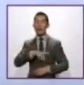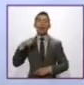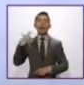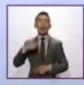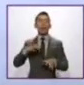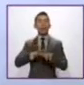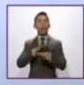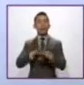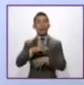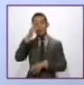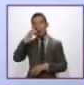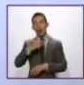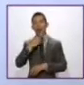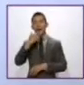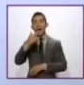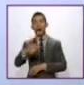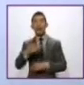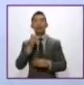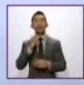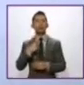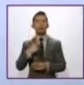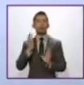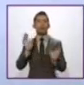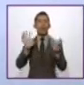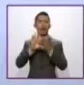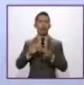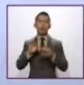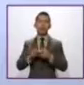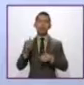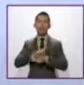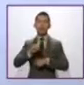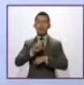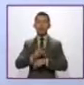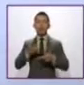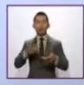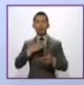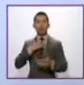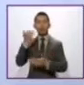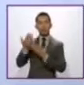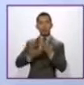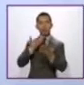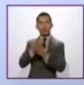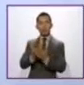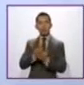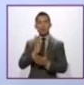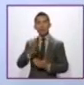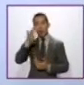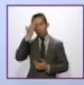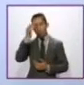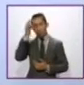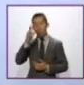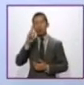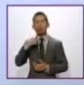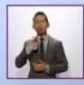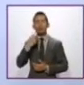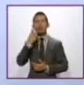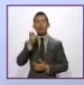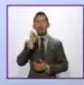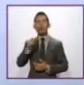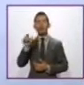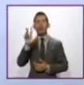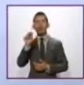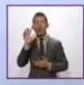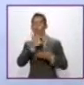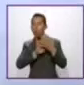mejor. Y bueno, tú me has escuchado todos los días en las calles, conoces mi proyecto perfectamente. Solo te pido que no te